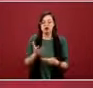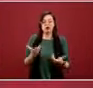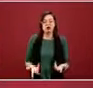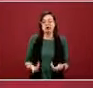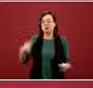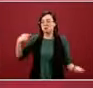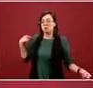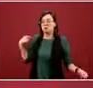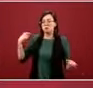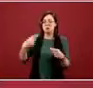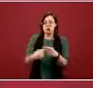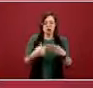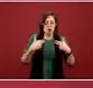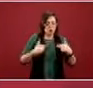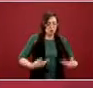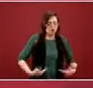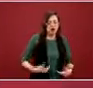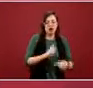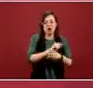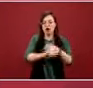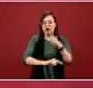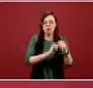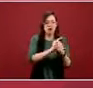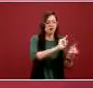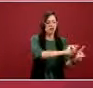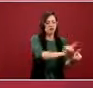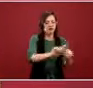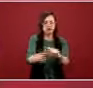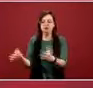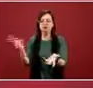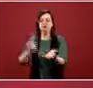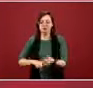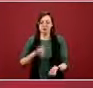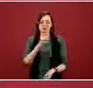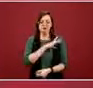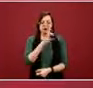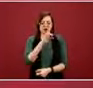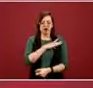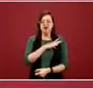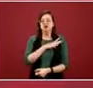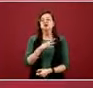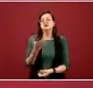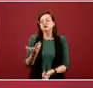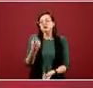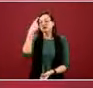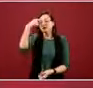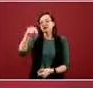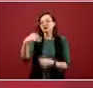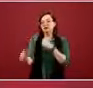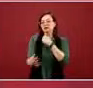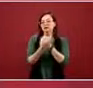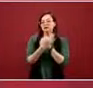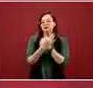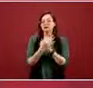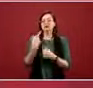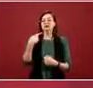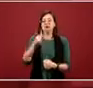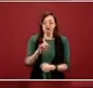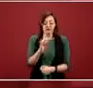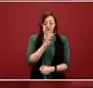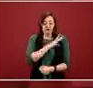con ella, no solo los humanos, sino también las distintas especies animales, como un mecanismo de protección. Sin embargo, cuando el